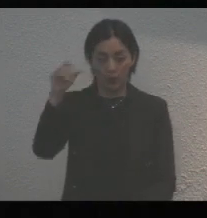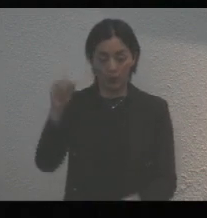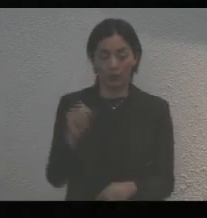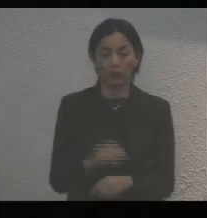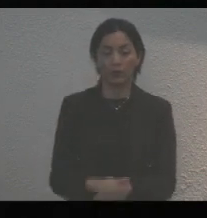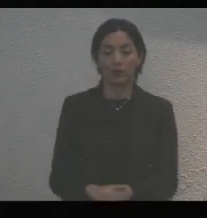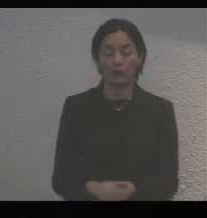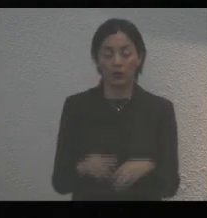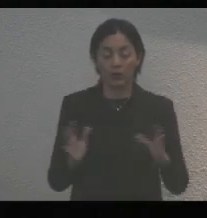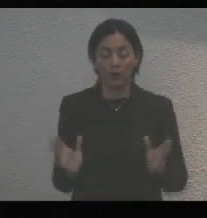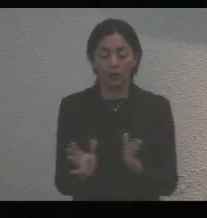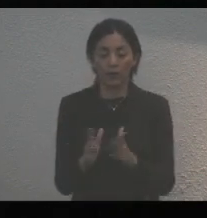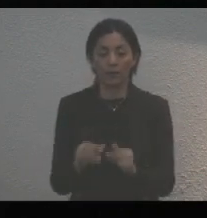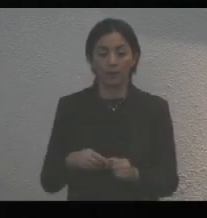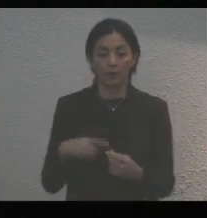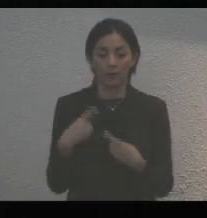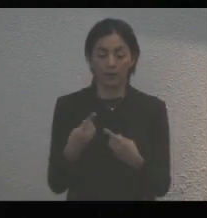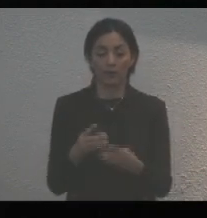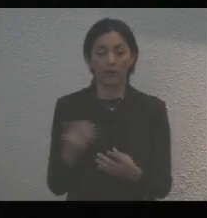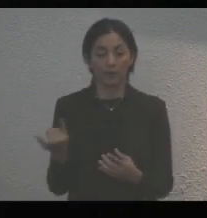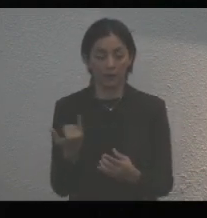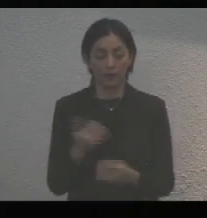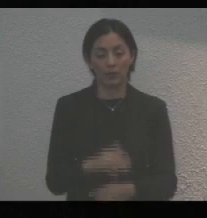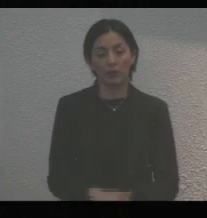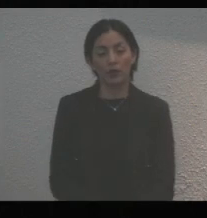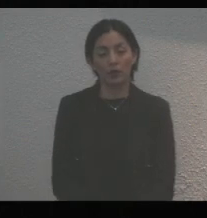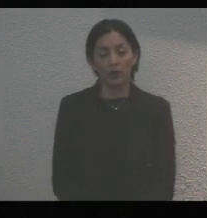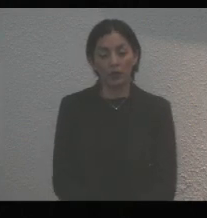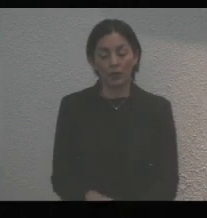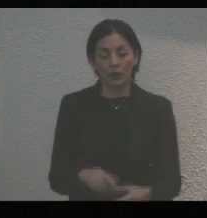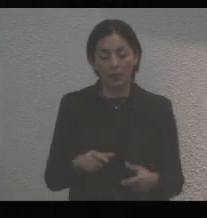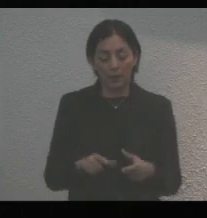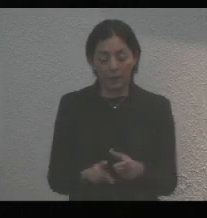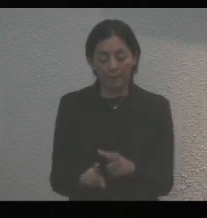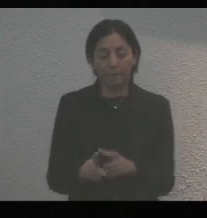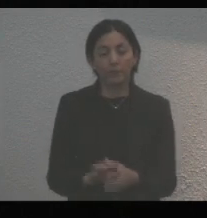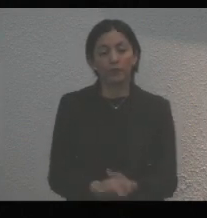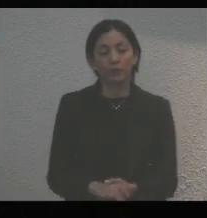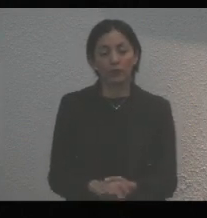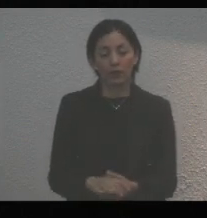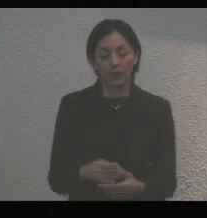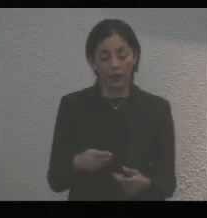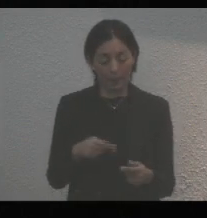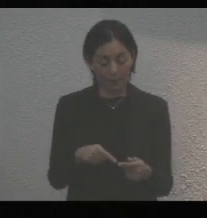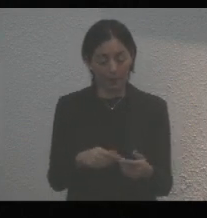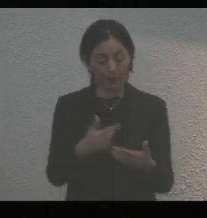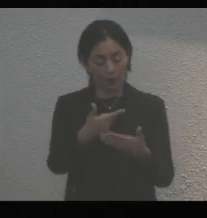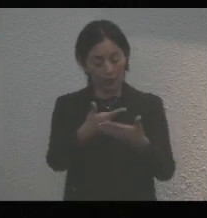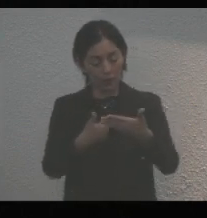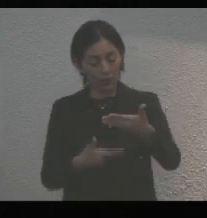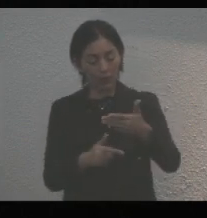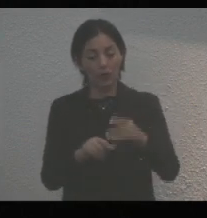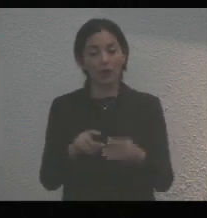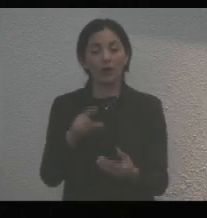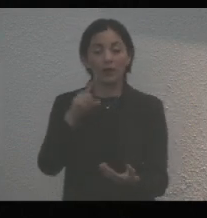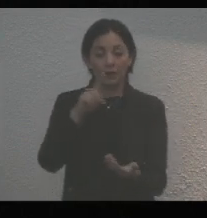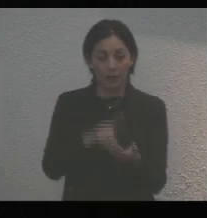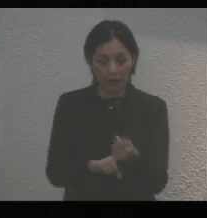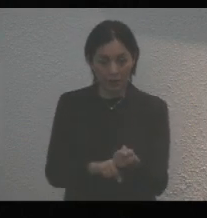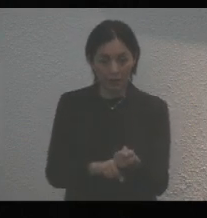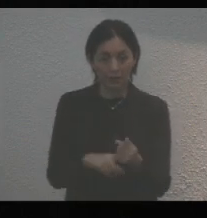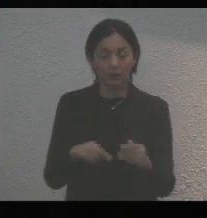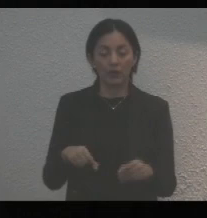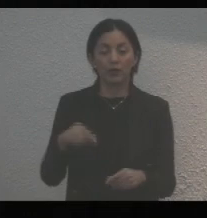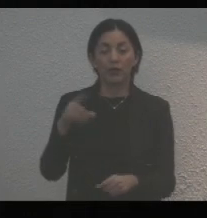previa valoración de las mismas. Transitorios. El presente decreto entrará en